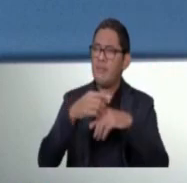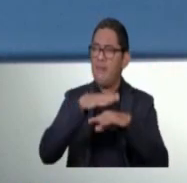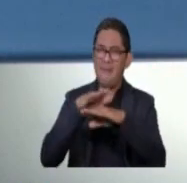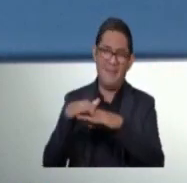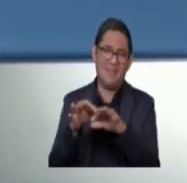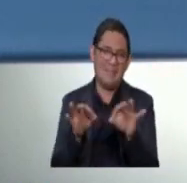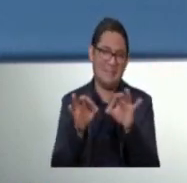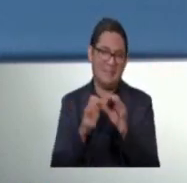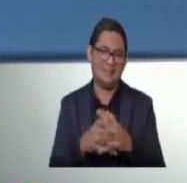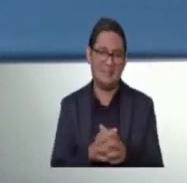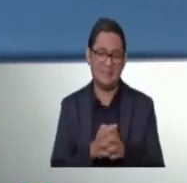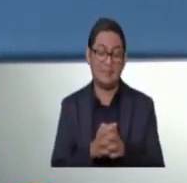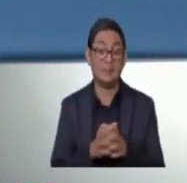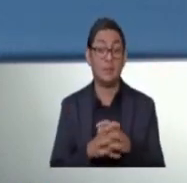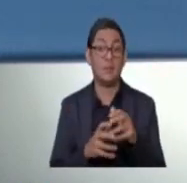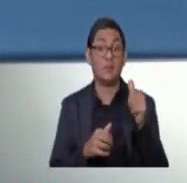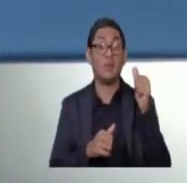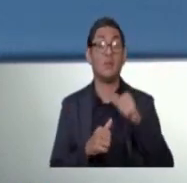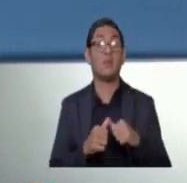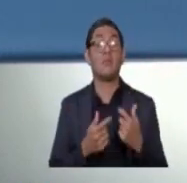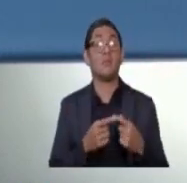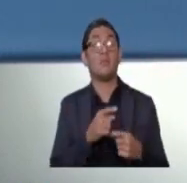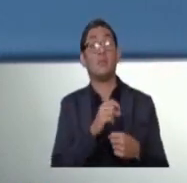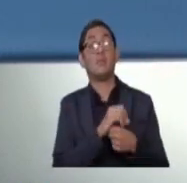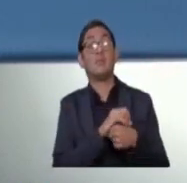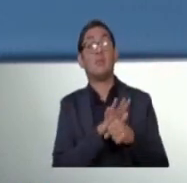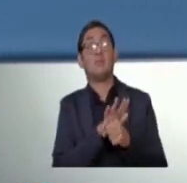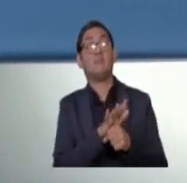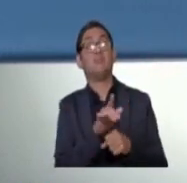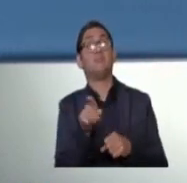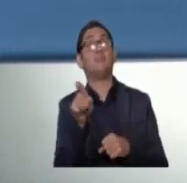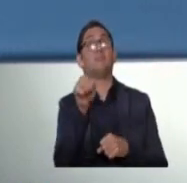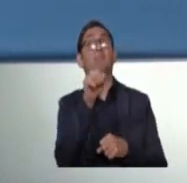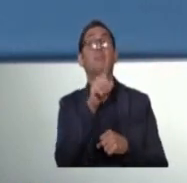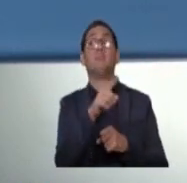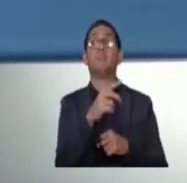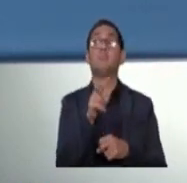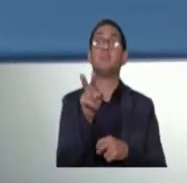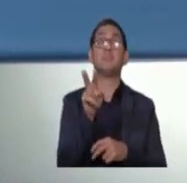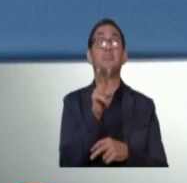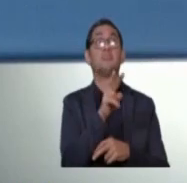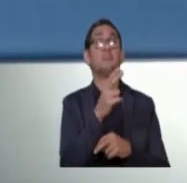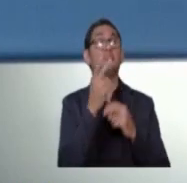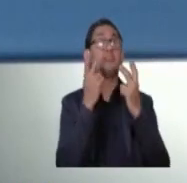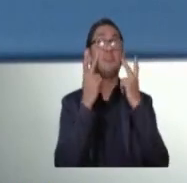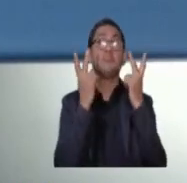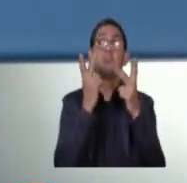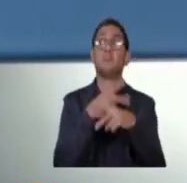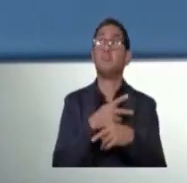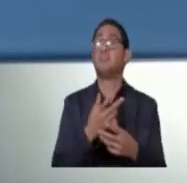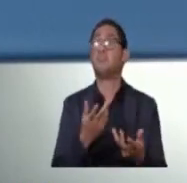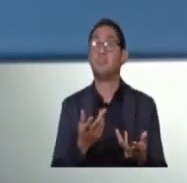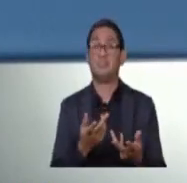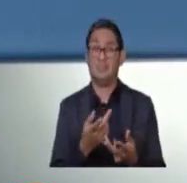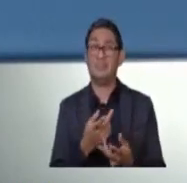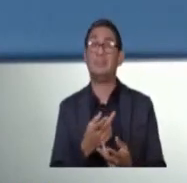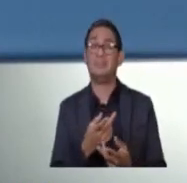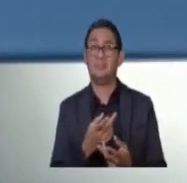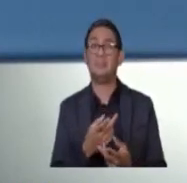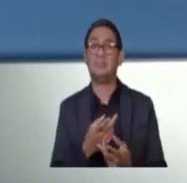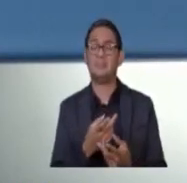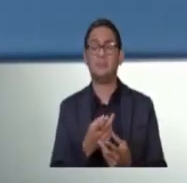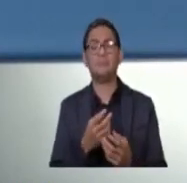recordar que el enemigo está afuera que es invisible que es